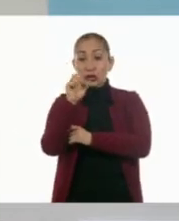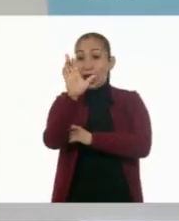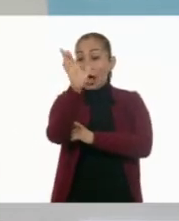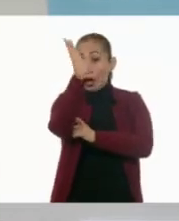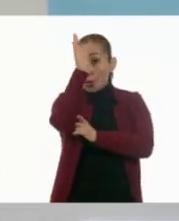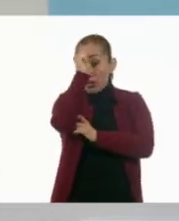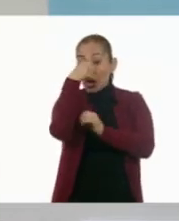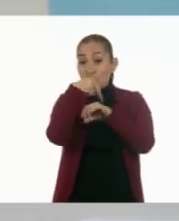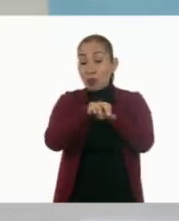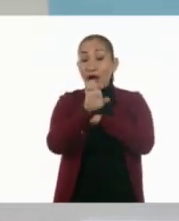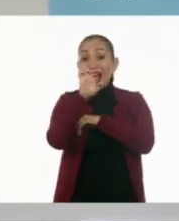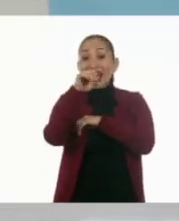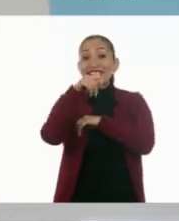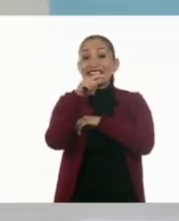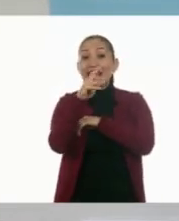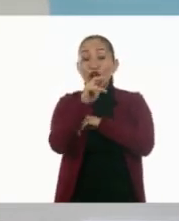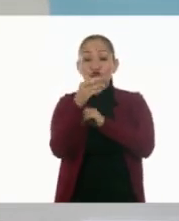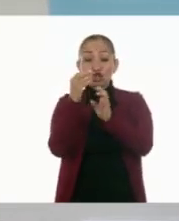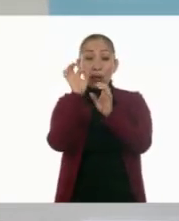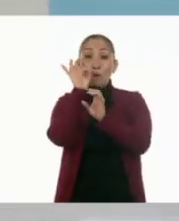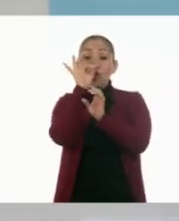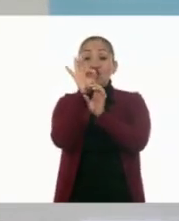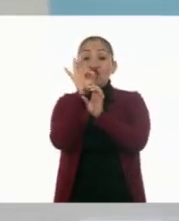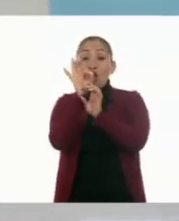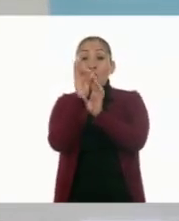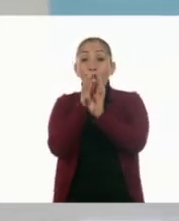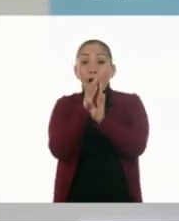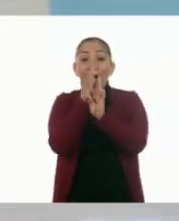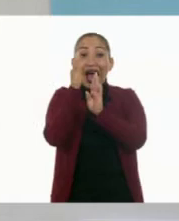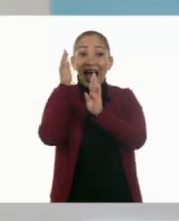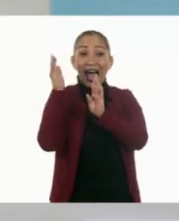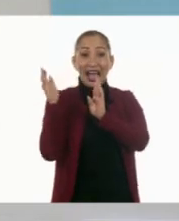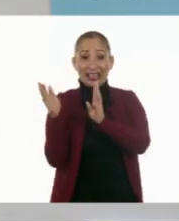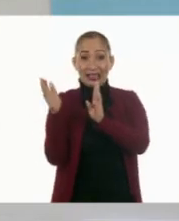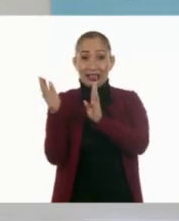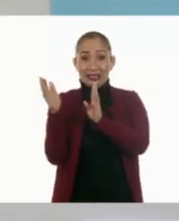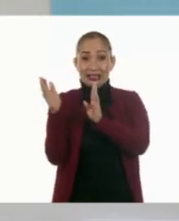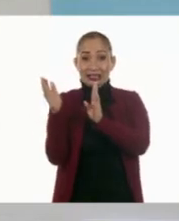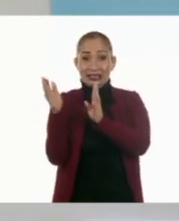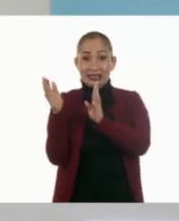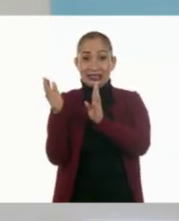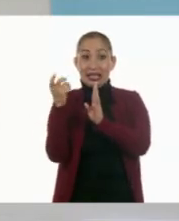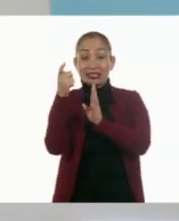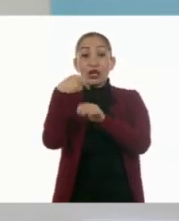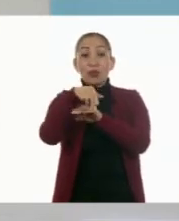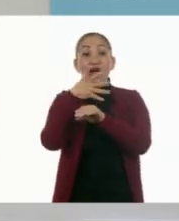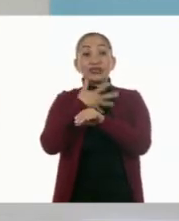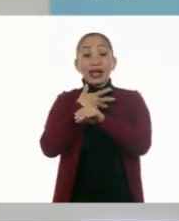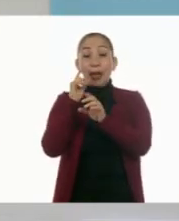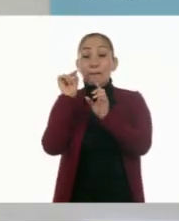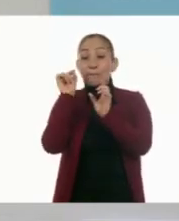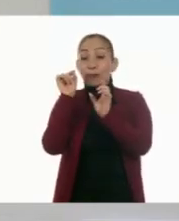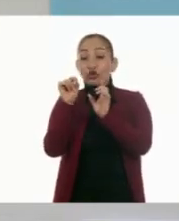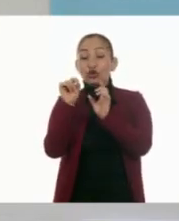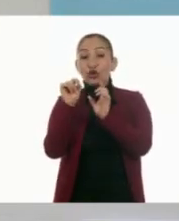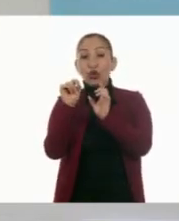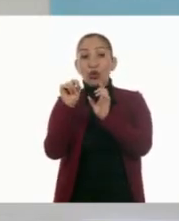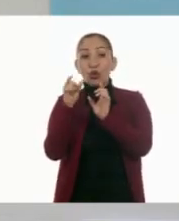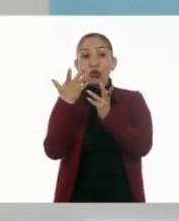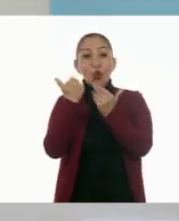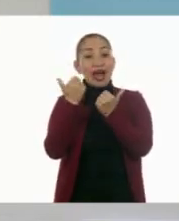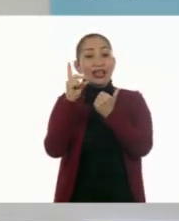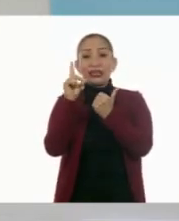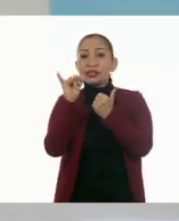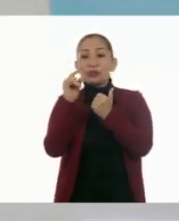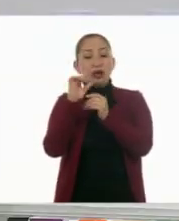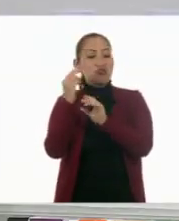números enteros van antes del punto decimal? Sí. Entonces, este número tiene un punto que al ir después y no tener